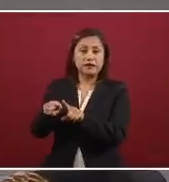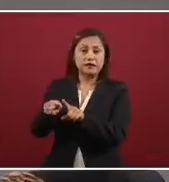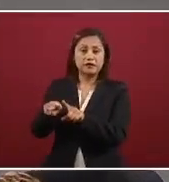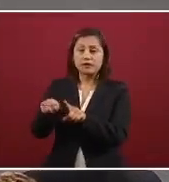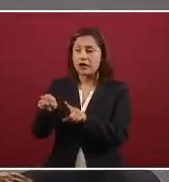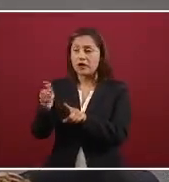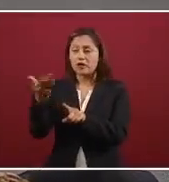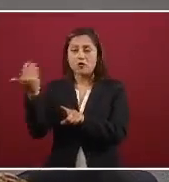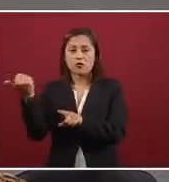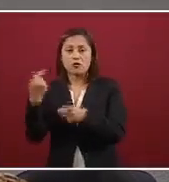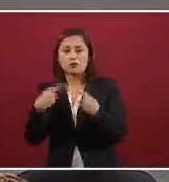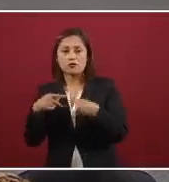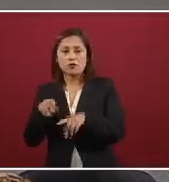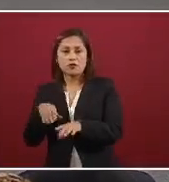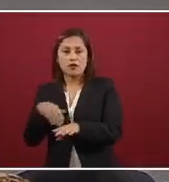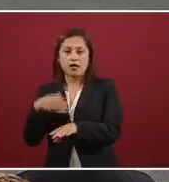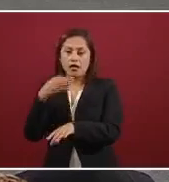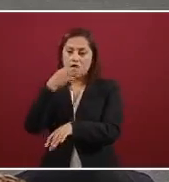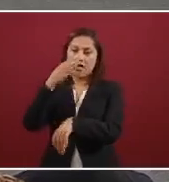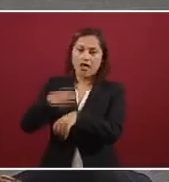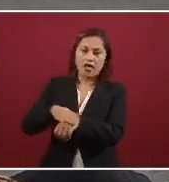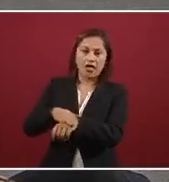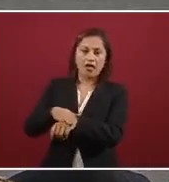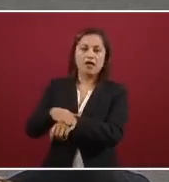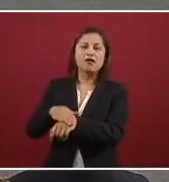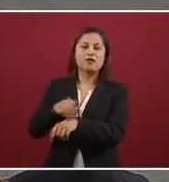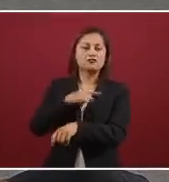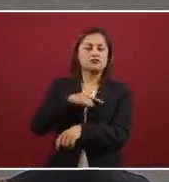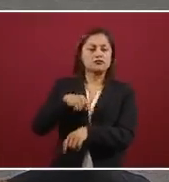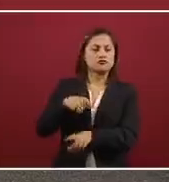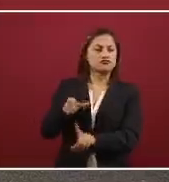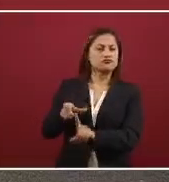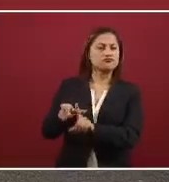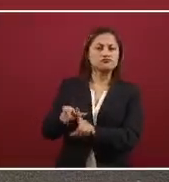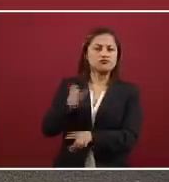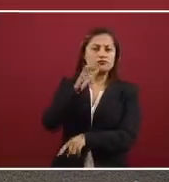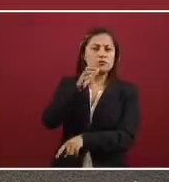Pues, ¿qué tiene que ver la austeridad con eso?